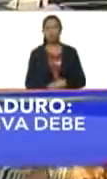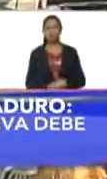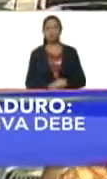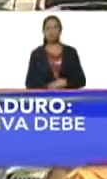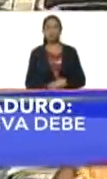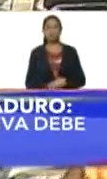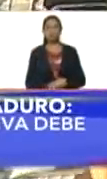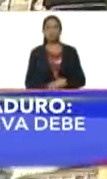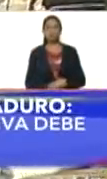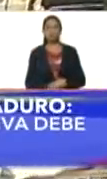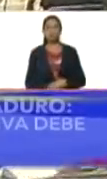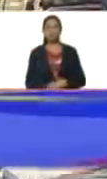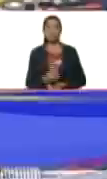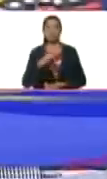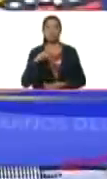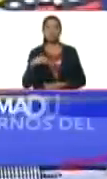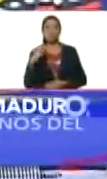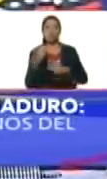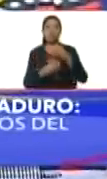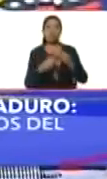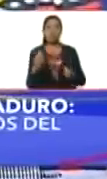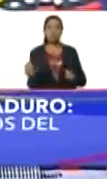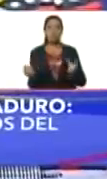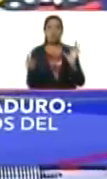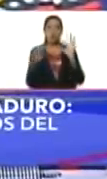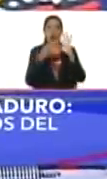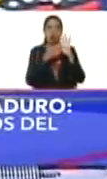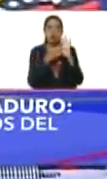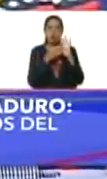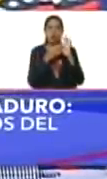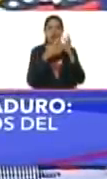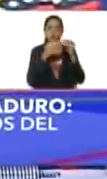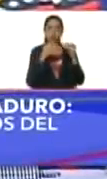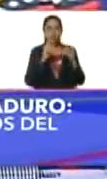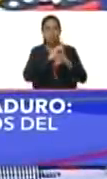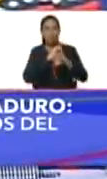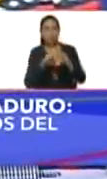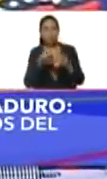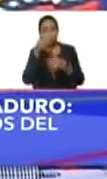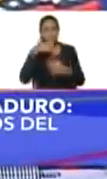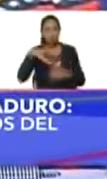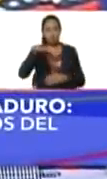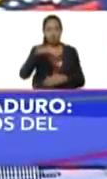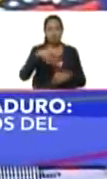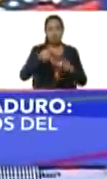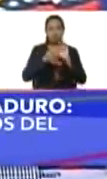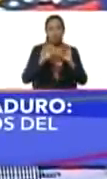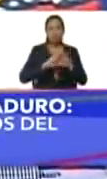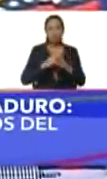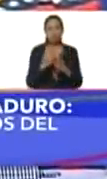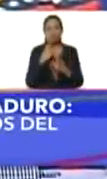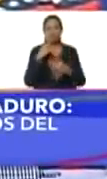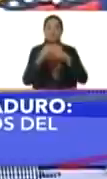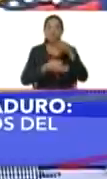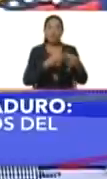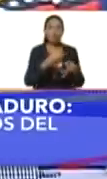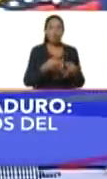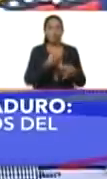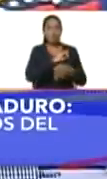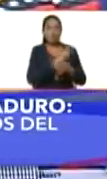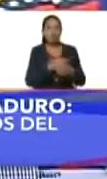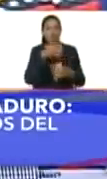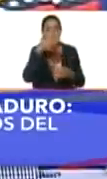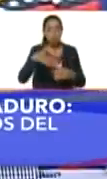Con esto nosotros lo que estamos haciendo es articular todo el poder popular, porque cuando hablamos de poder popular no